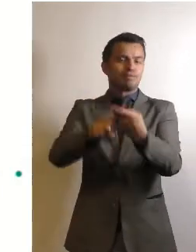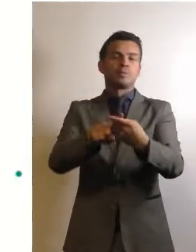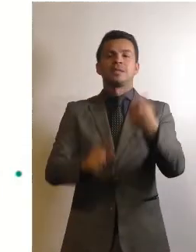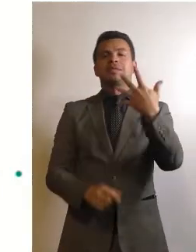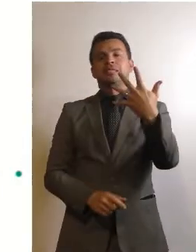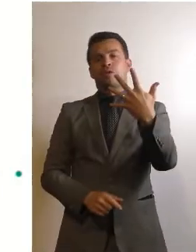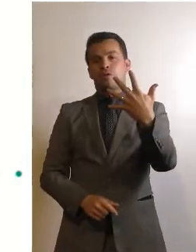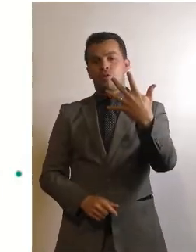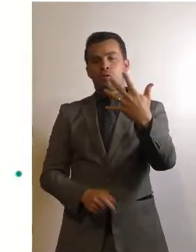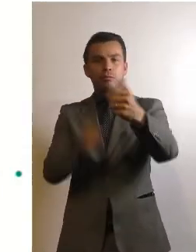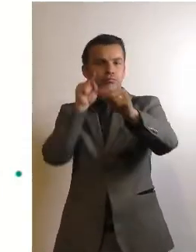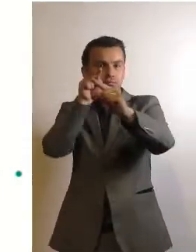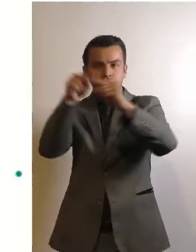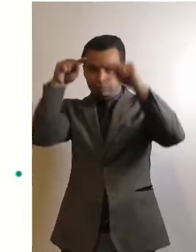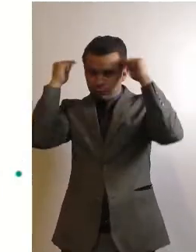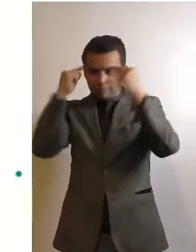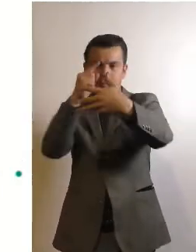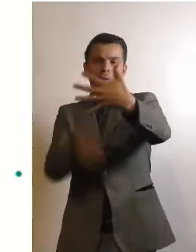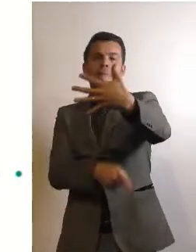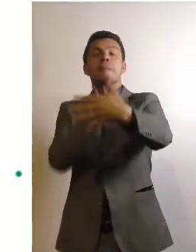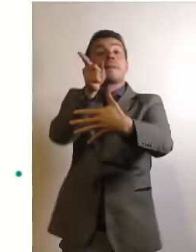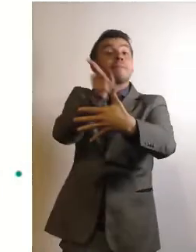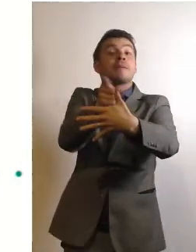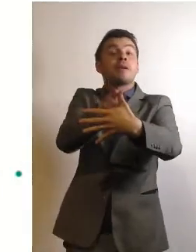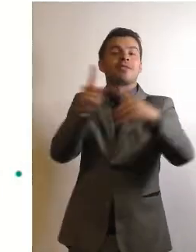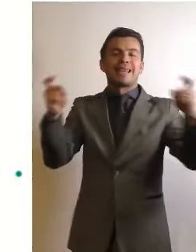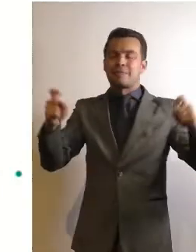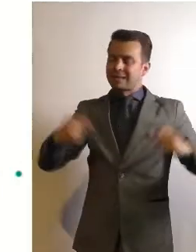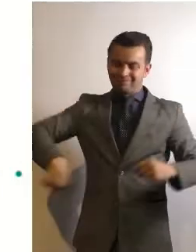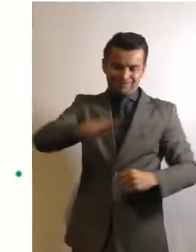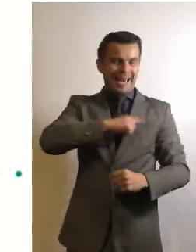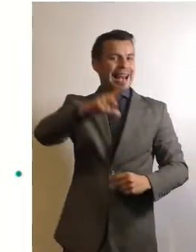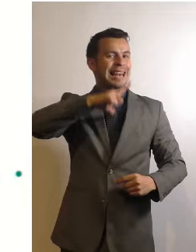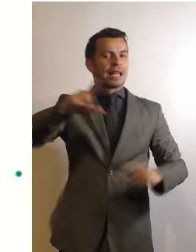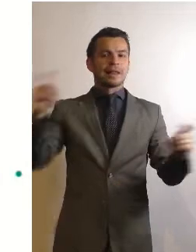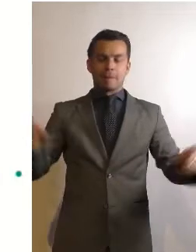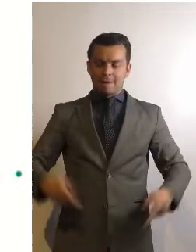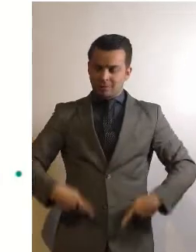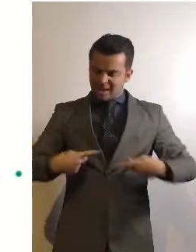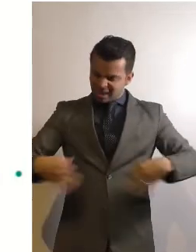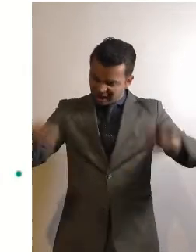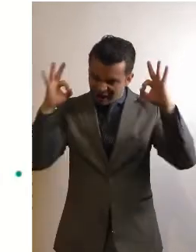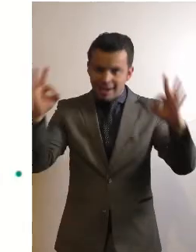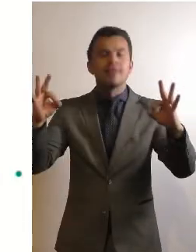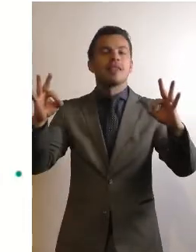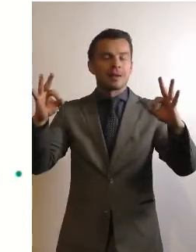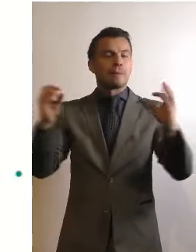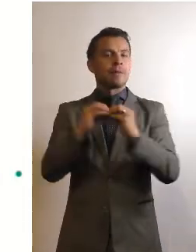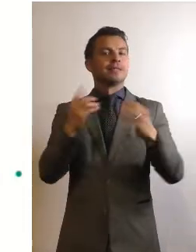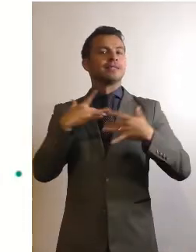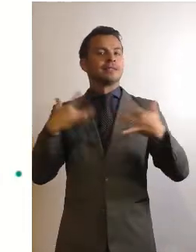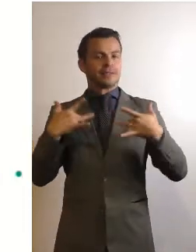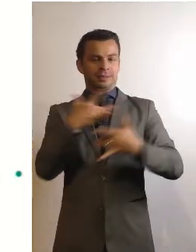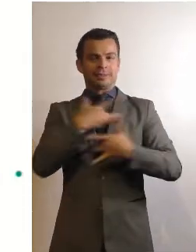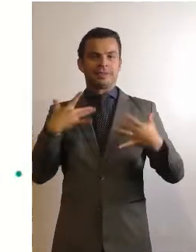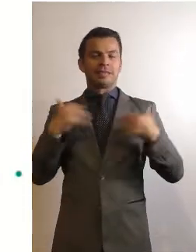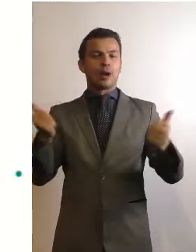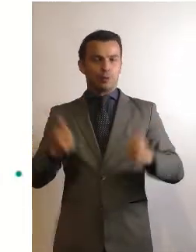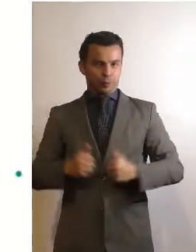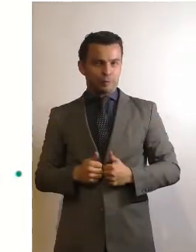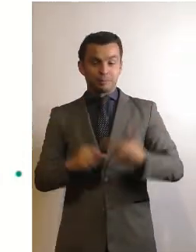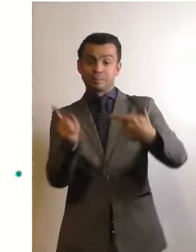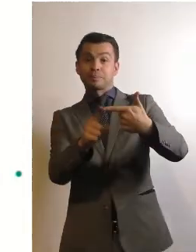líderes en salud y calidad de vida, que hemos venido posicionándonos a este nivel. El segundo, contar con un